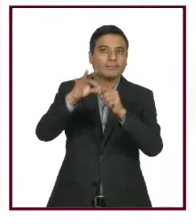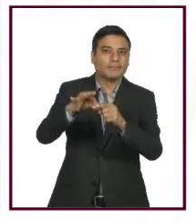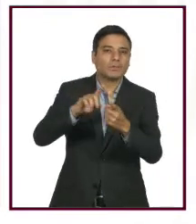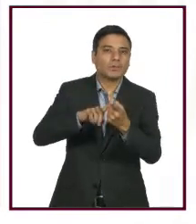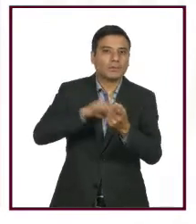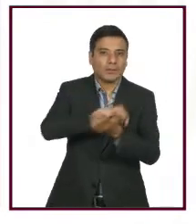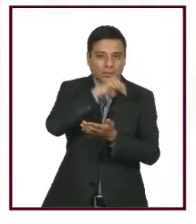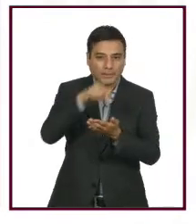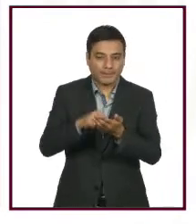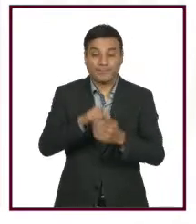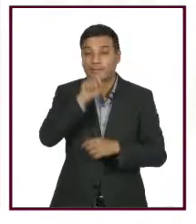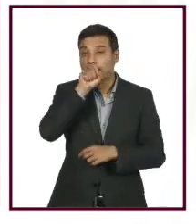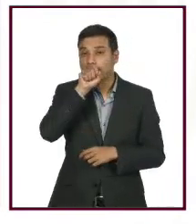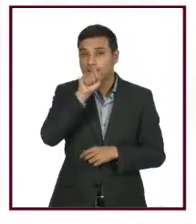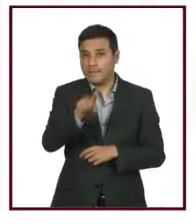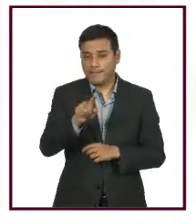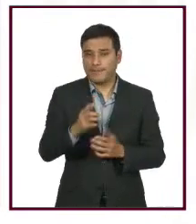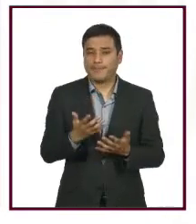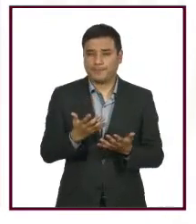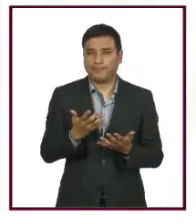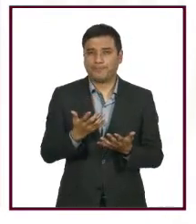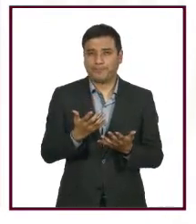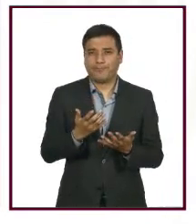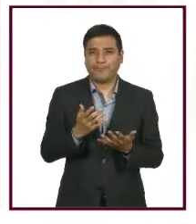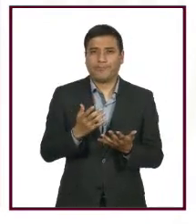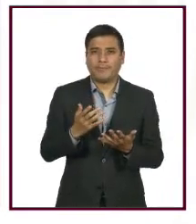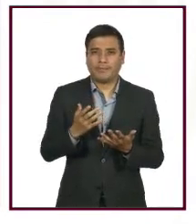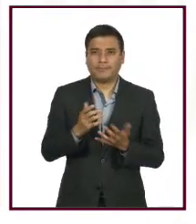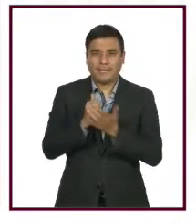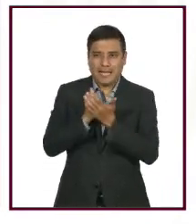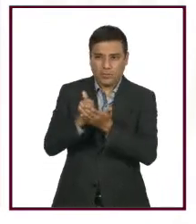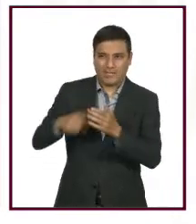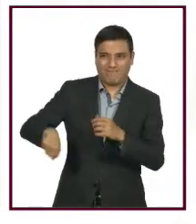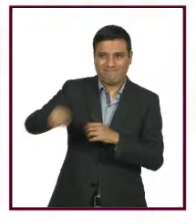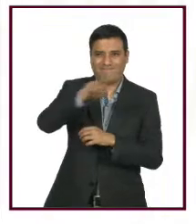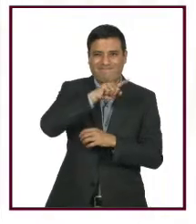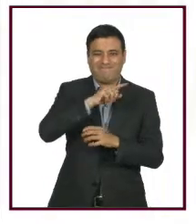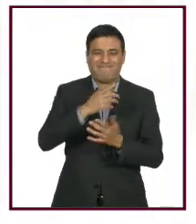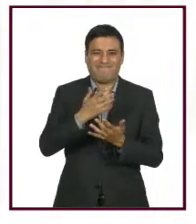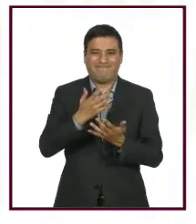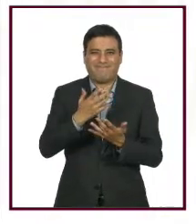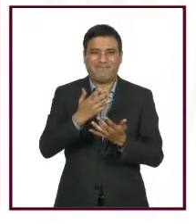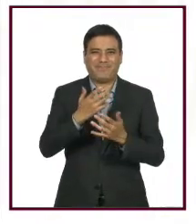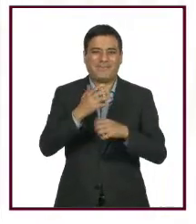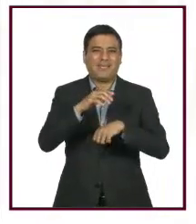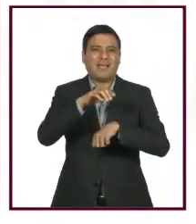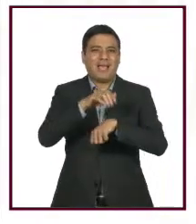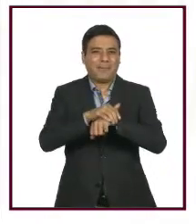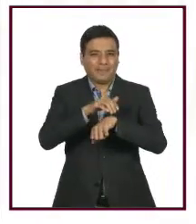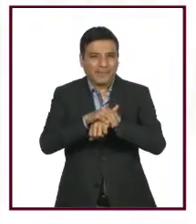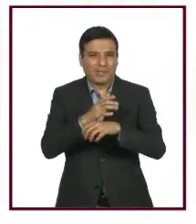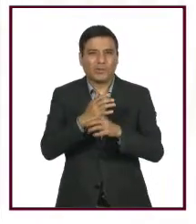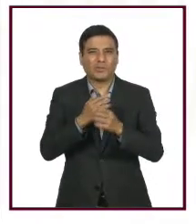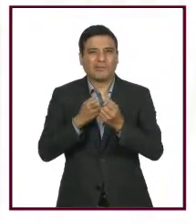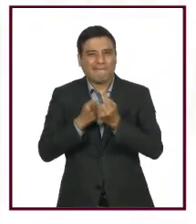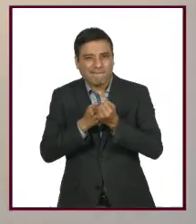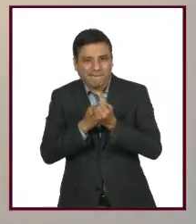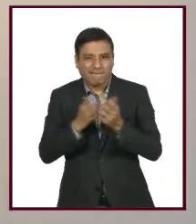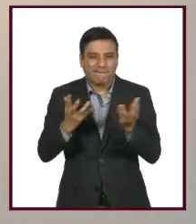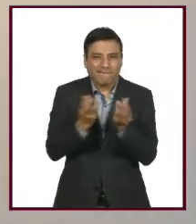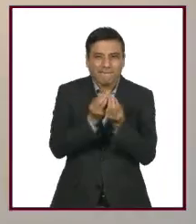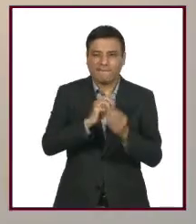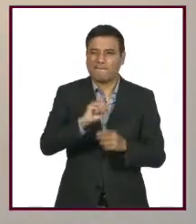también participación en las acciones delictivas, ¿no? Que también muchas veces se relaciona al consumo para conseguir esta